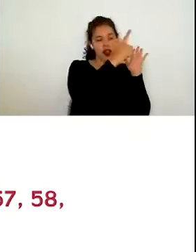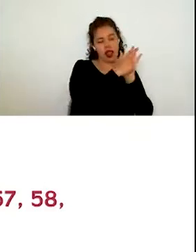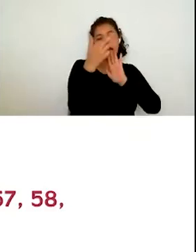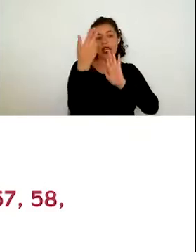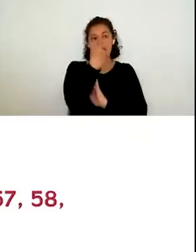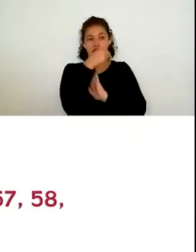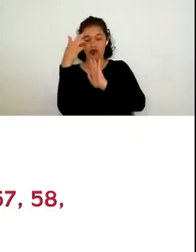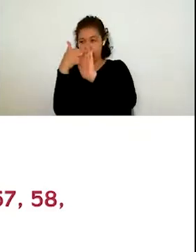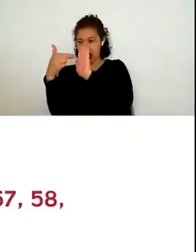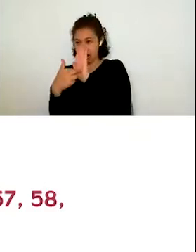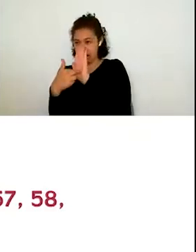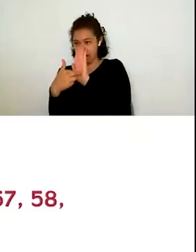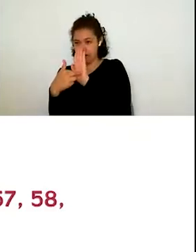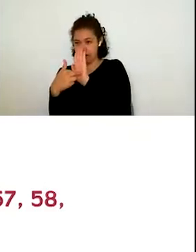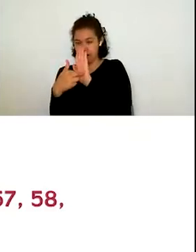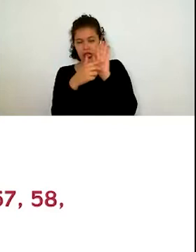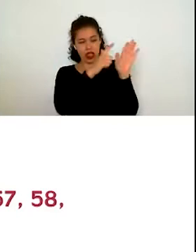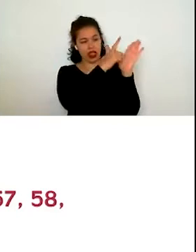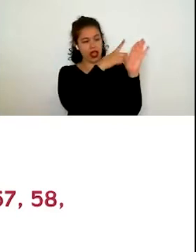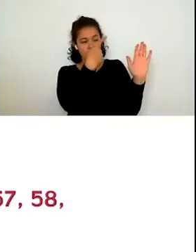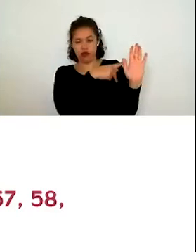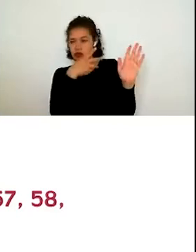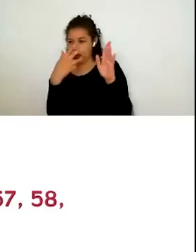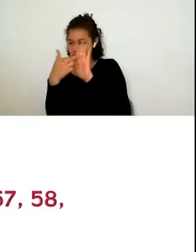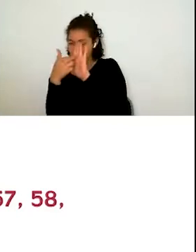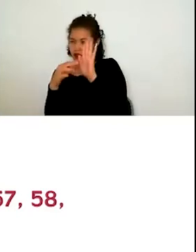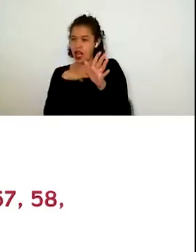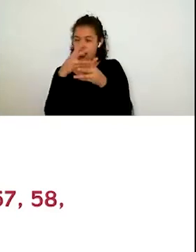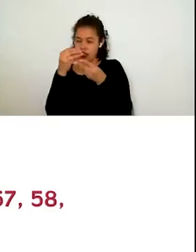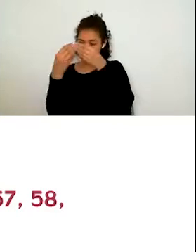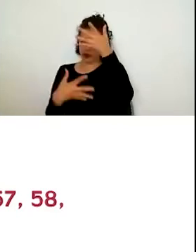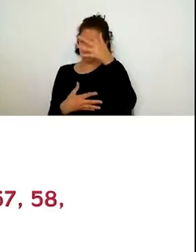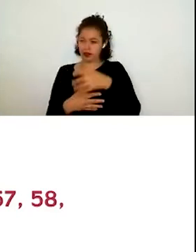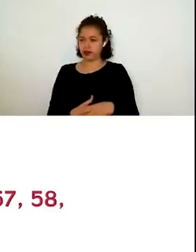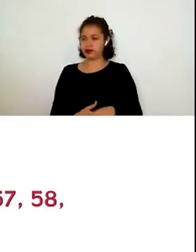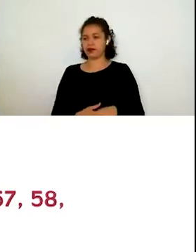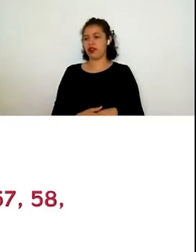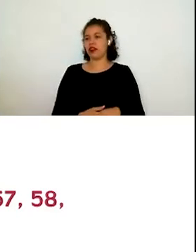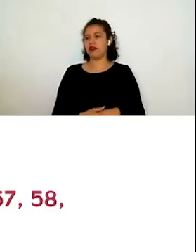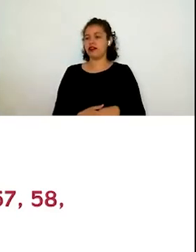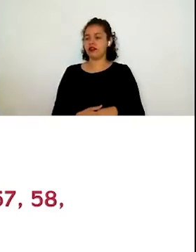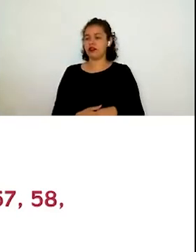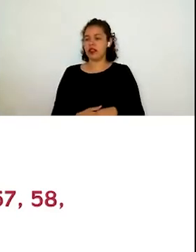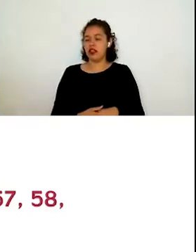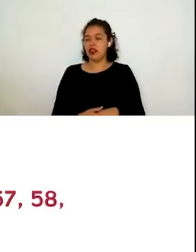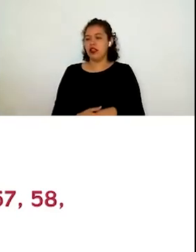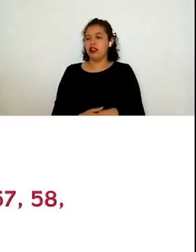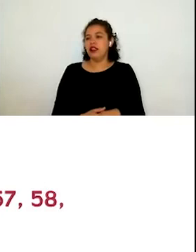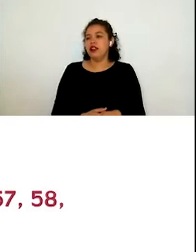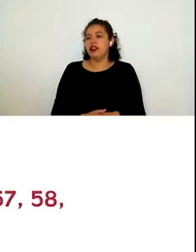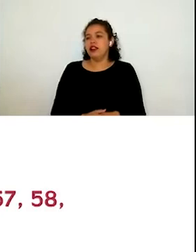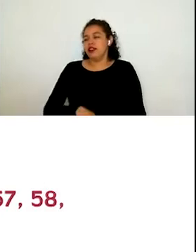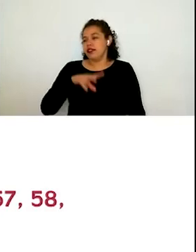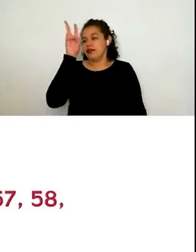reglamento están dispersas. Entonces, es importante que verifiquen